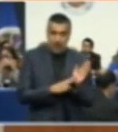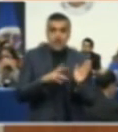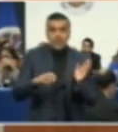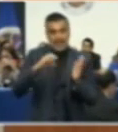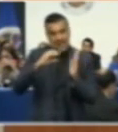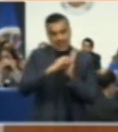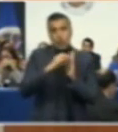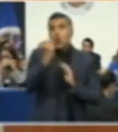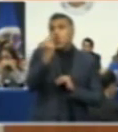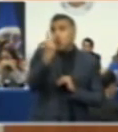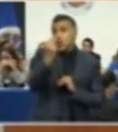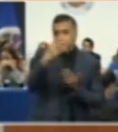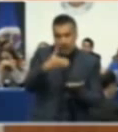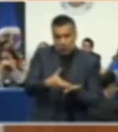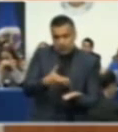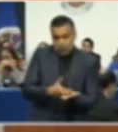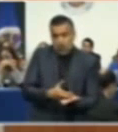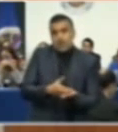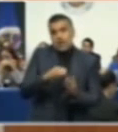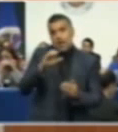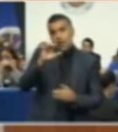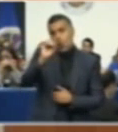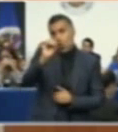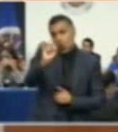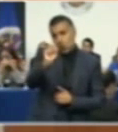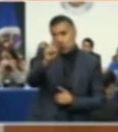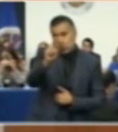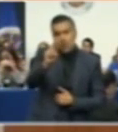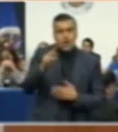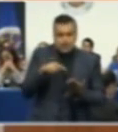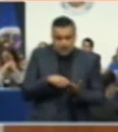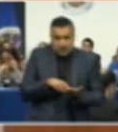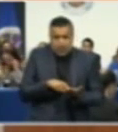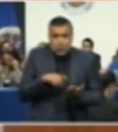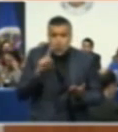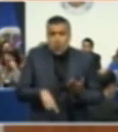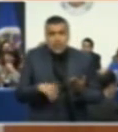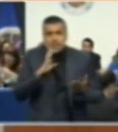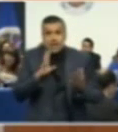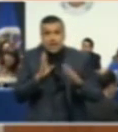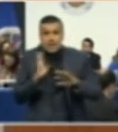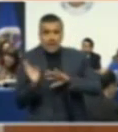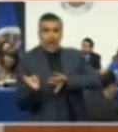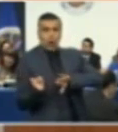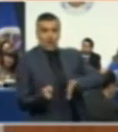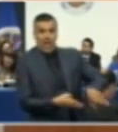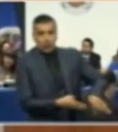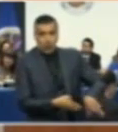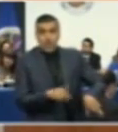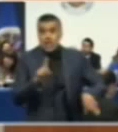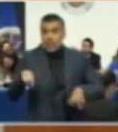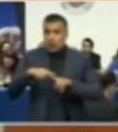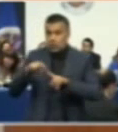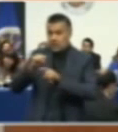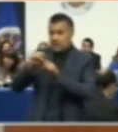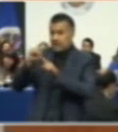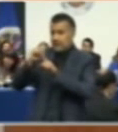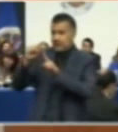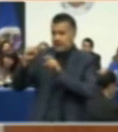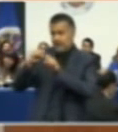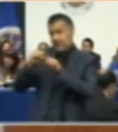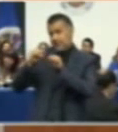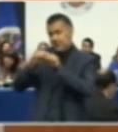el artículo 12 de la Convención de Naciones Unidas no puede ser dejado de lado al momento en que el sistema